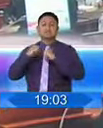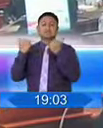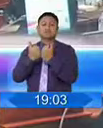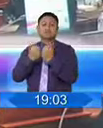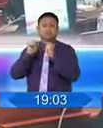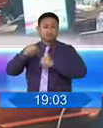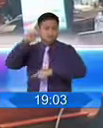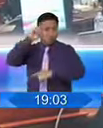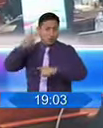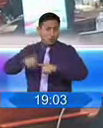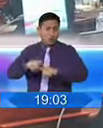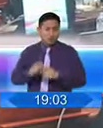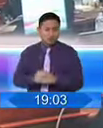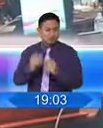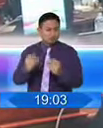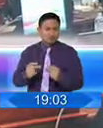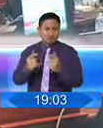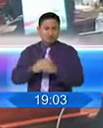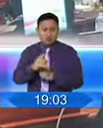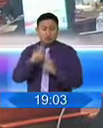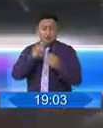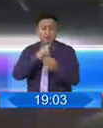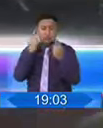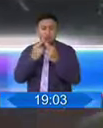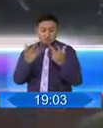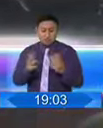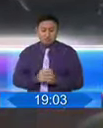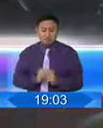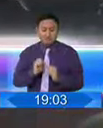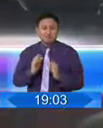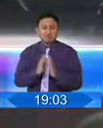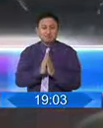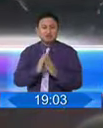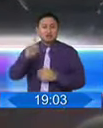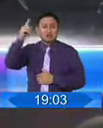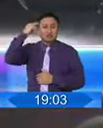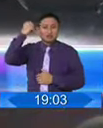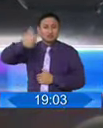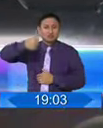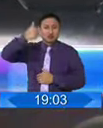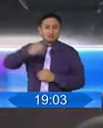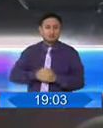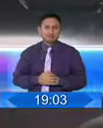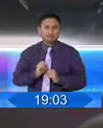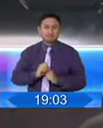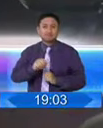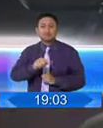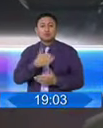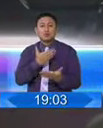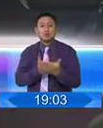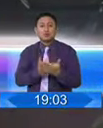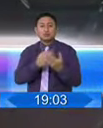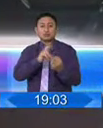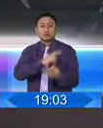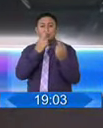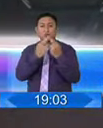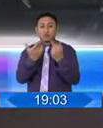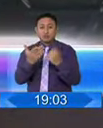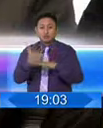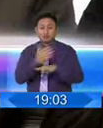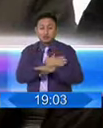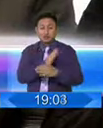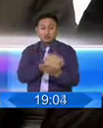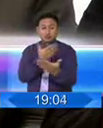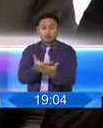para dar viabilidad de la manera más urgente a esta reforma, impulsada desde el Ejecutivo, uniendo a las otras propuestas de reforma que ya se han